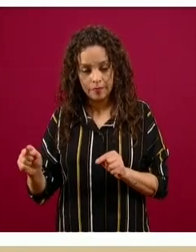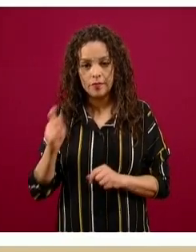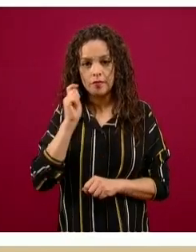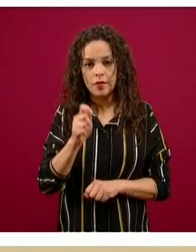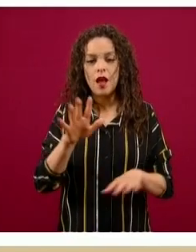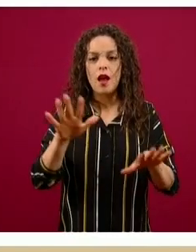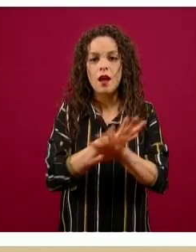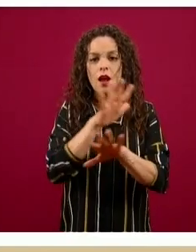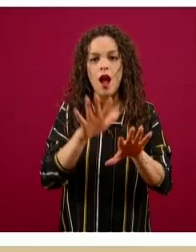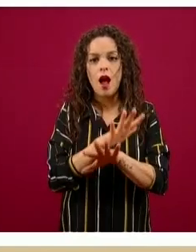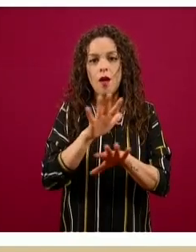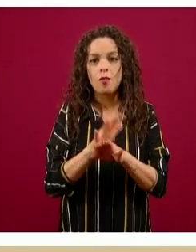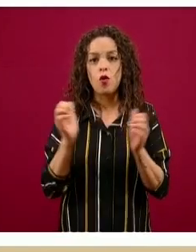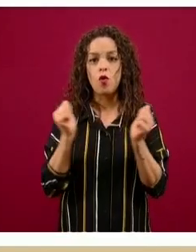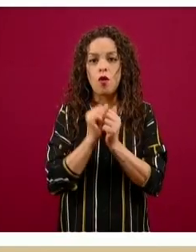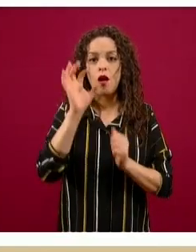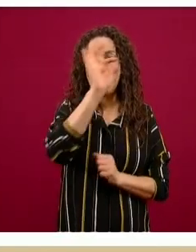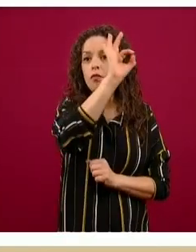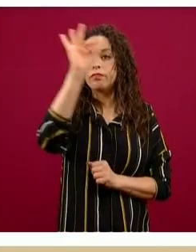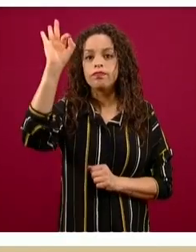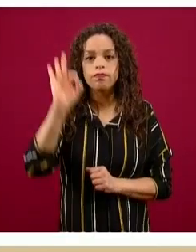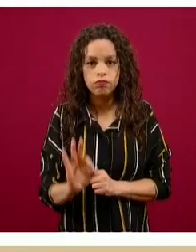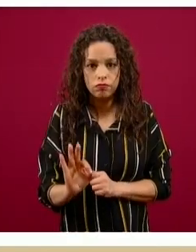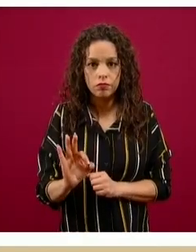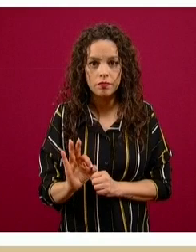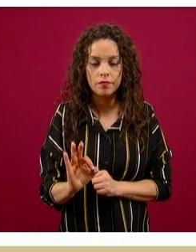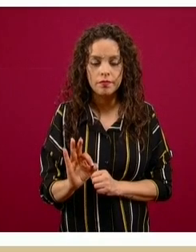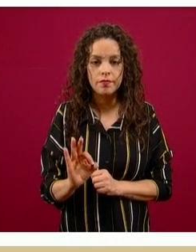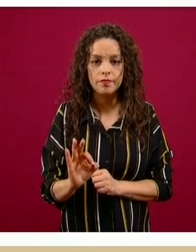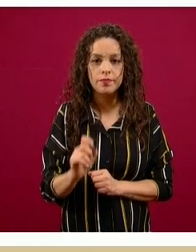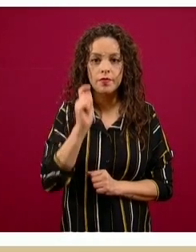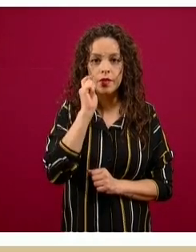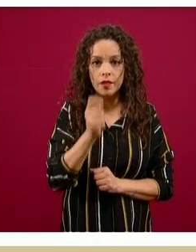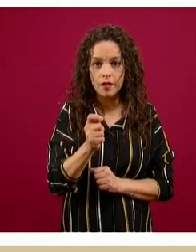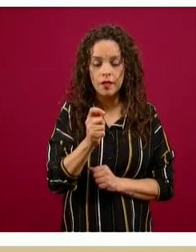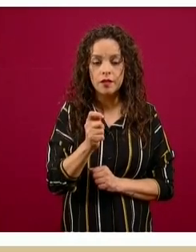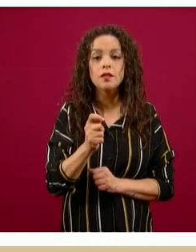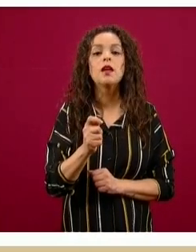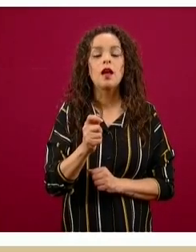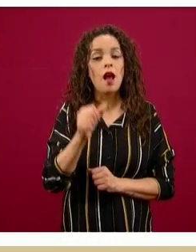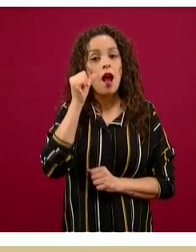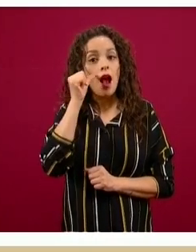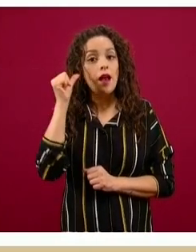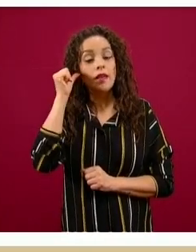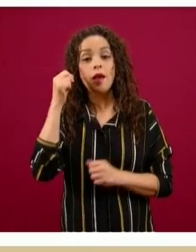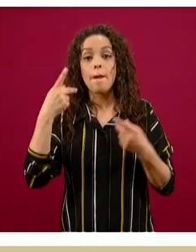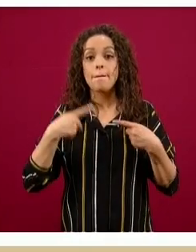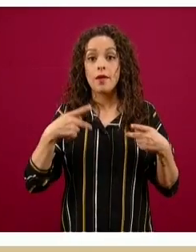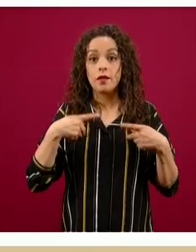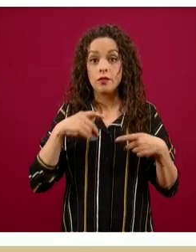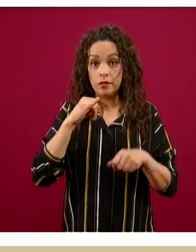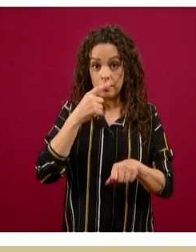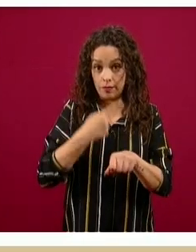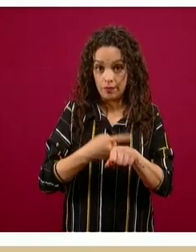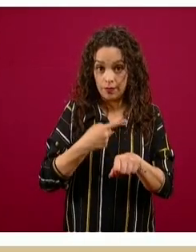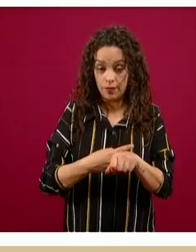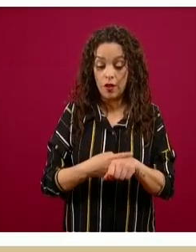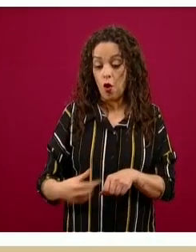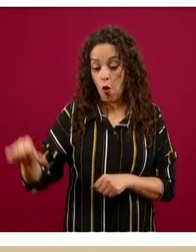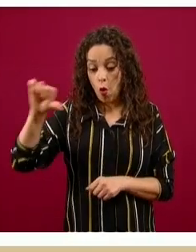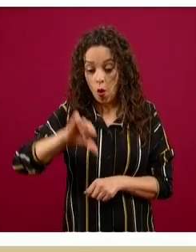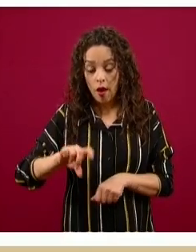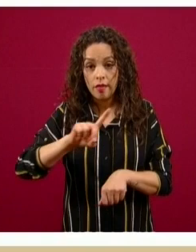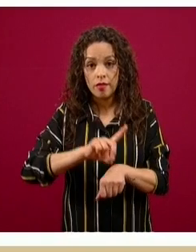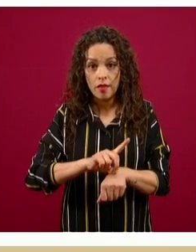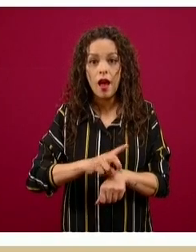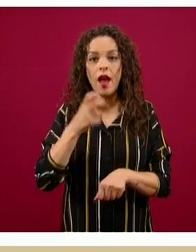los casos confirmados acumulados, es decir, de los casos que teníamos el día de ayer a los que tenemos el día de hoy, cuál fue